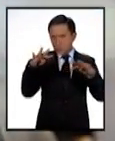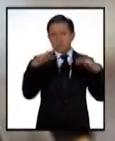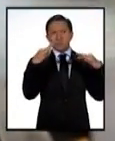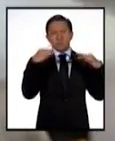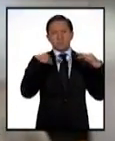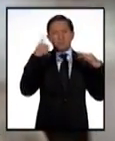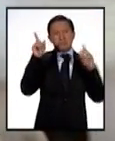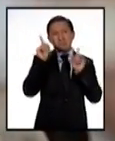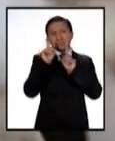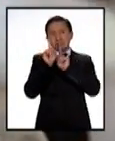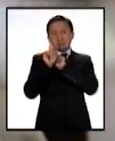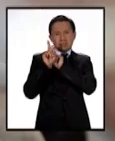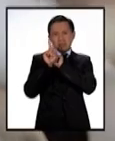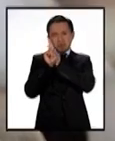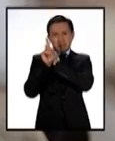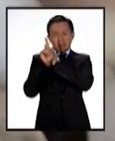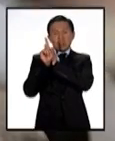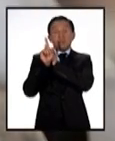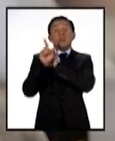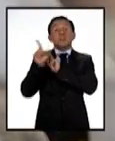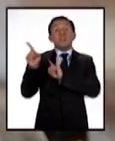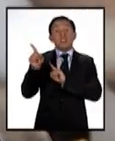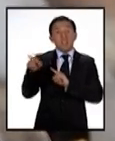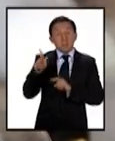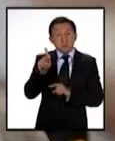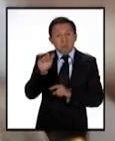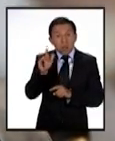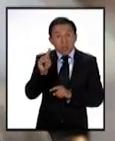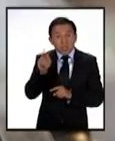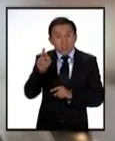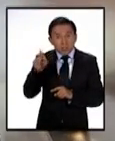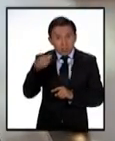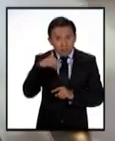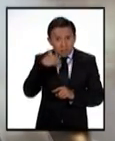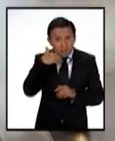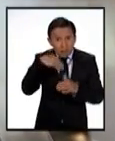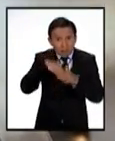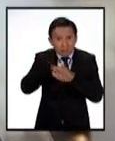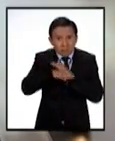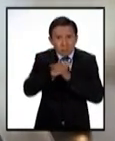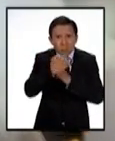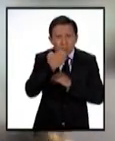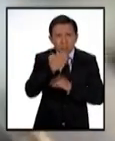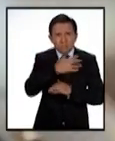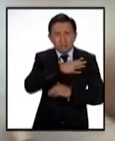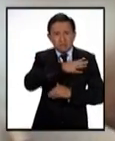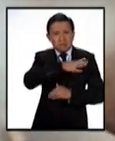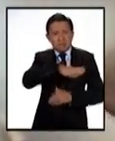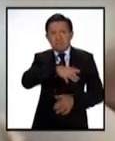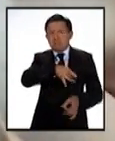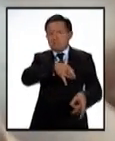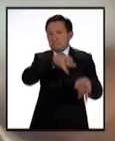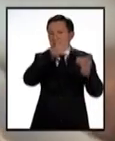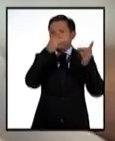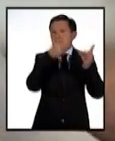entrar a la escuela, deseando desde su blanca inocencia no volver jamás.